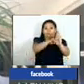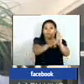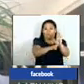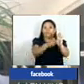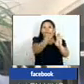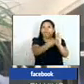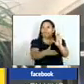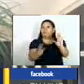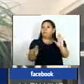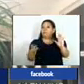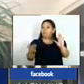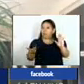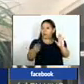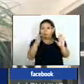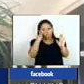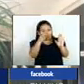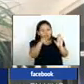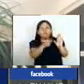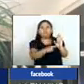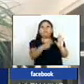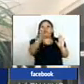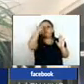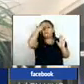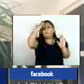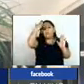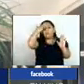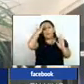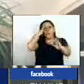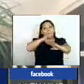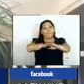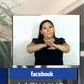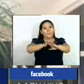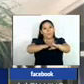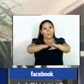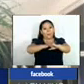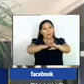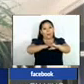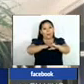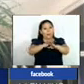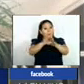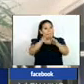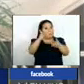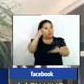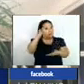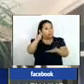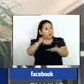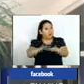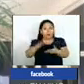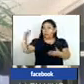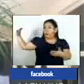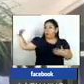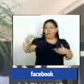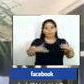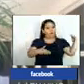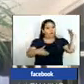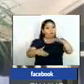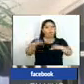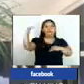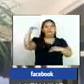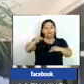manera puede evitarse una diseminación de los casos que vienen provenientes de fuera,